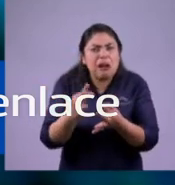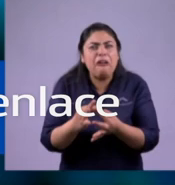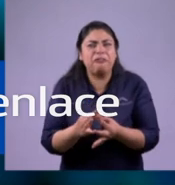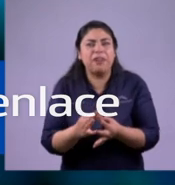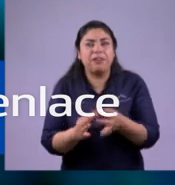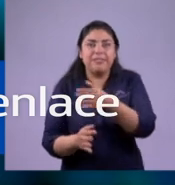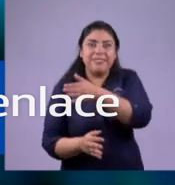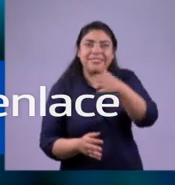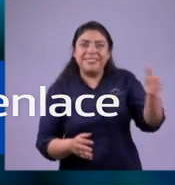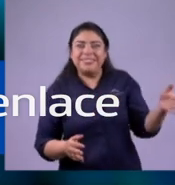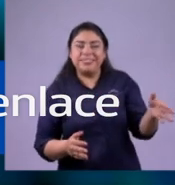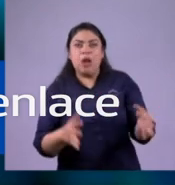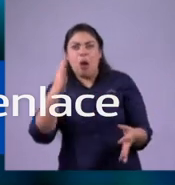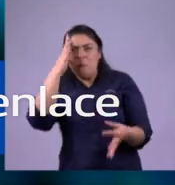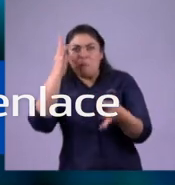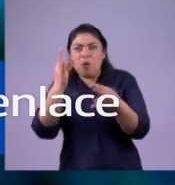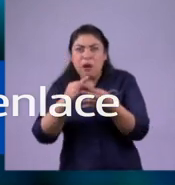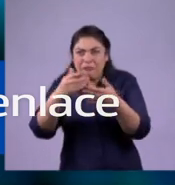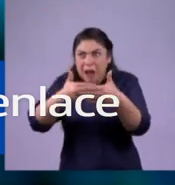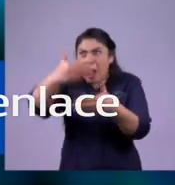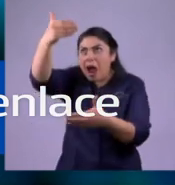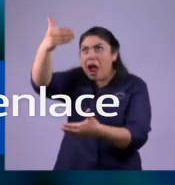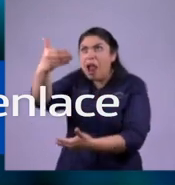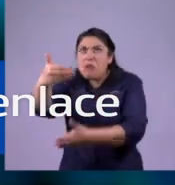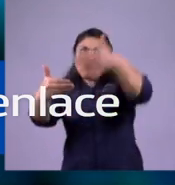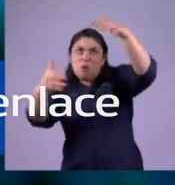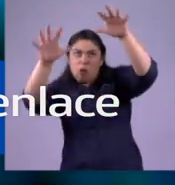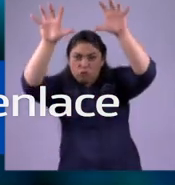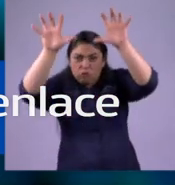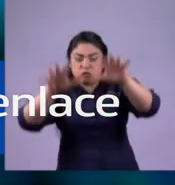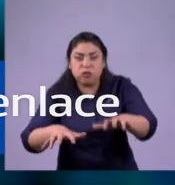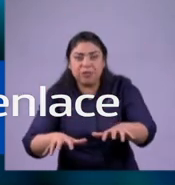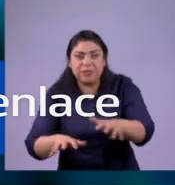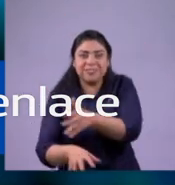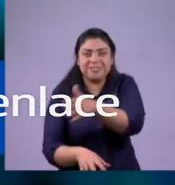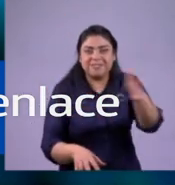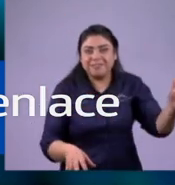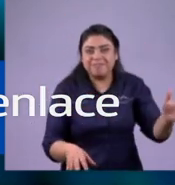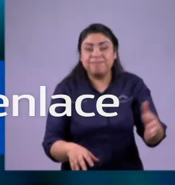muros de jericó después de rodear los siete días por la fe ram